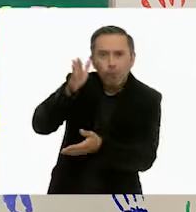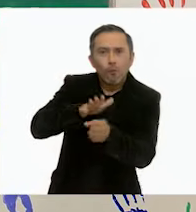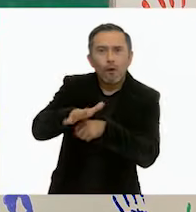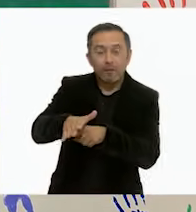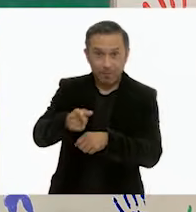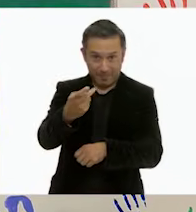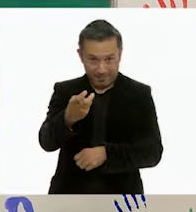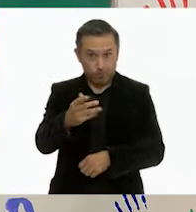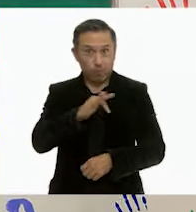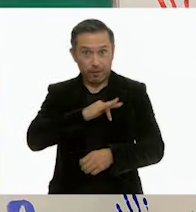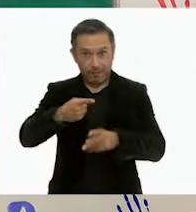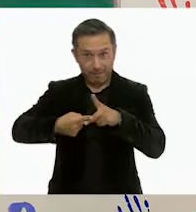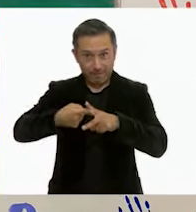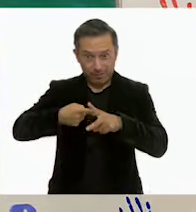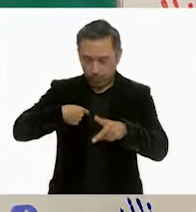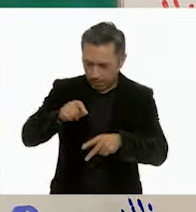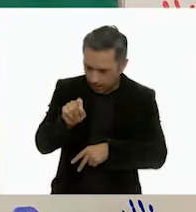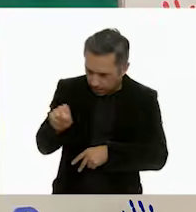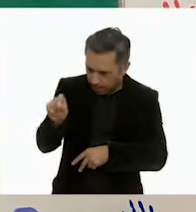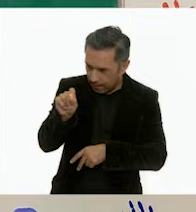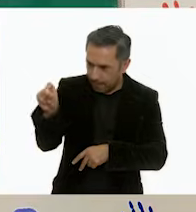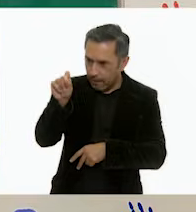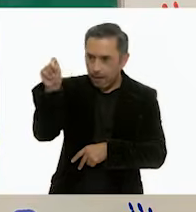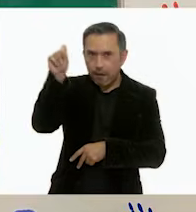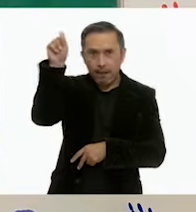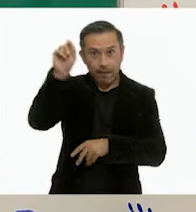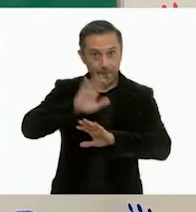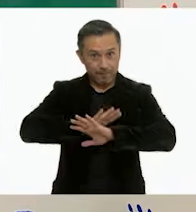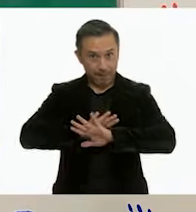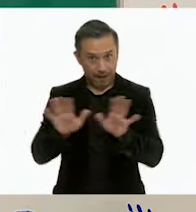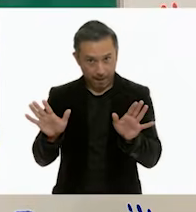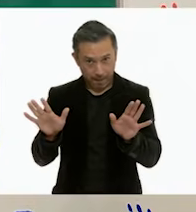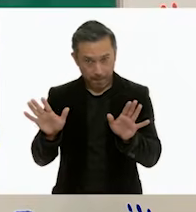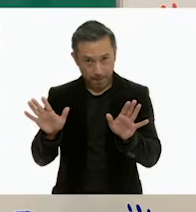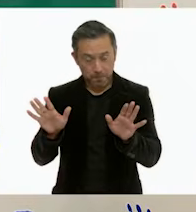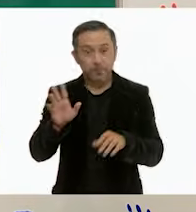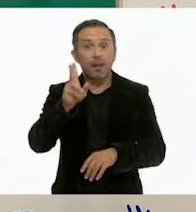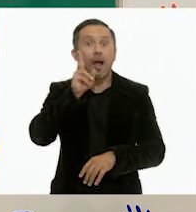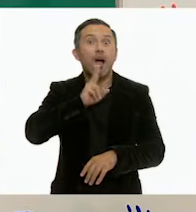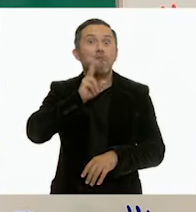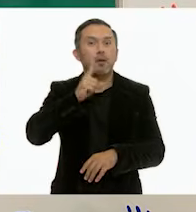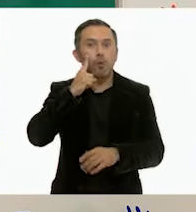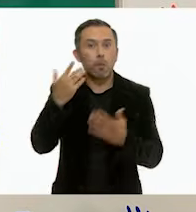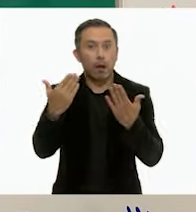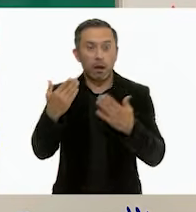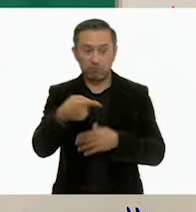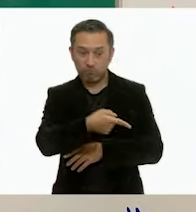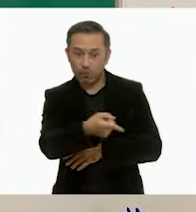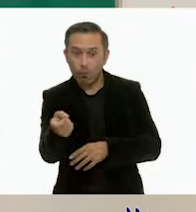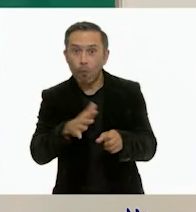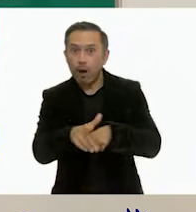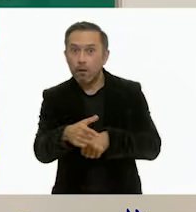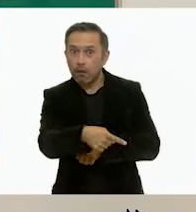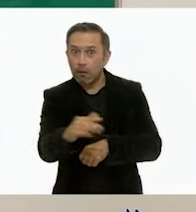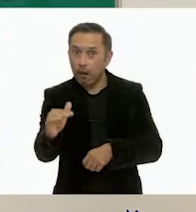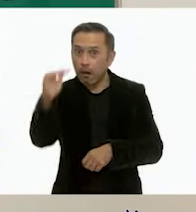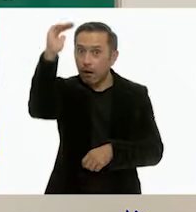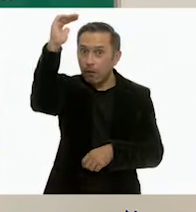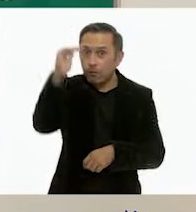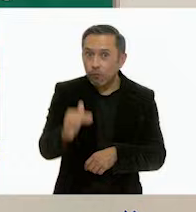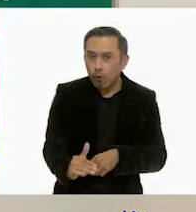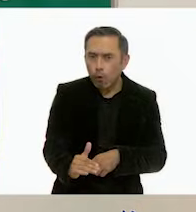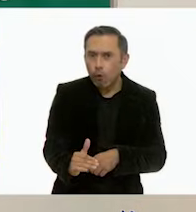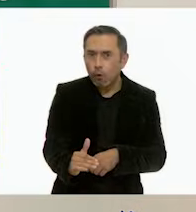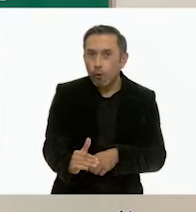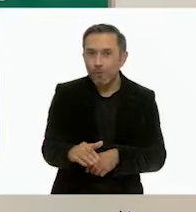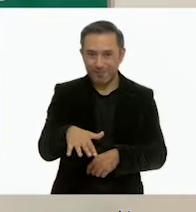las mediciones, bueno, vamos a comparar si están altos, medianos o bajos los objetos en